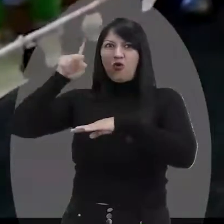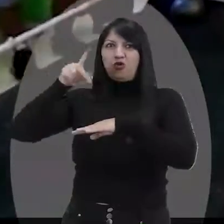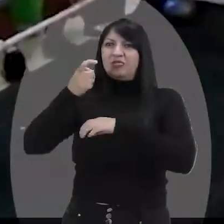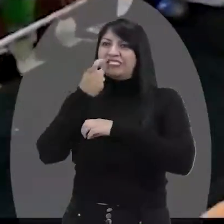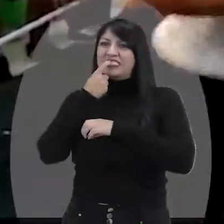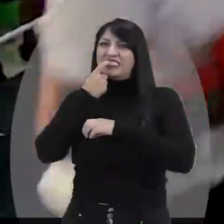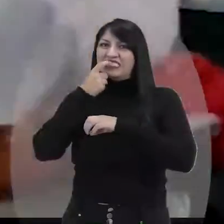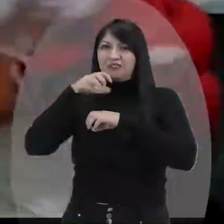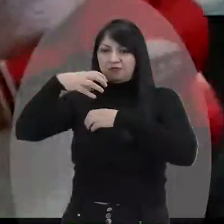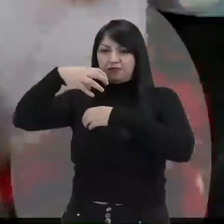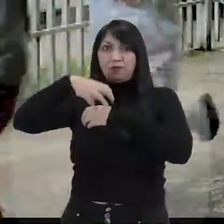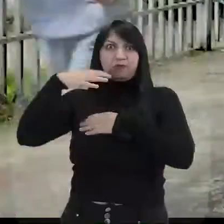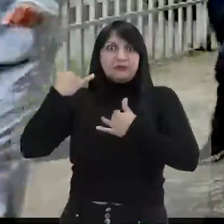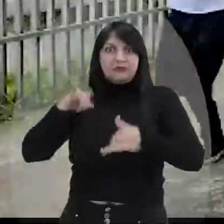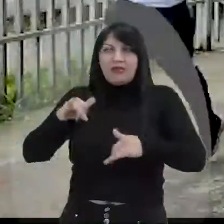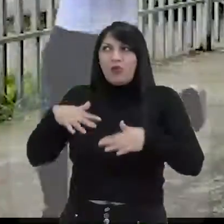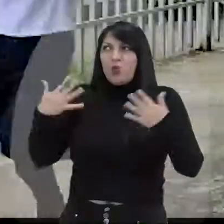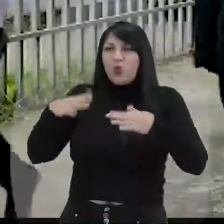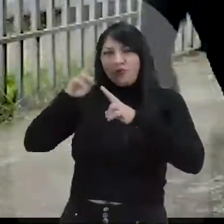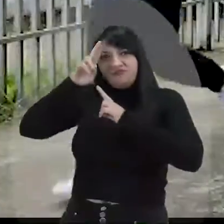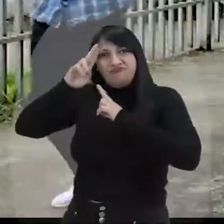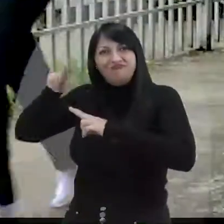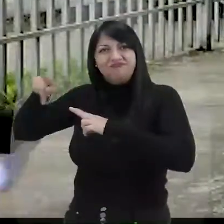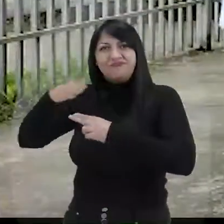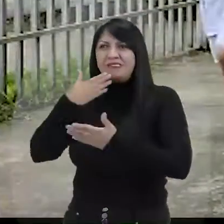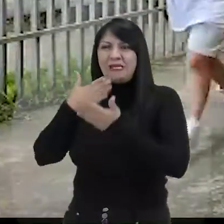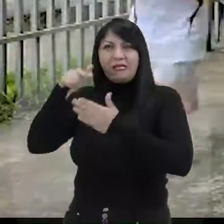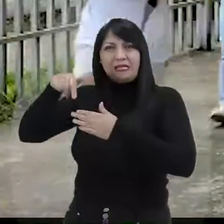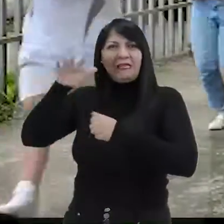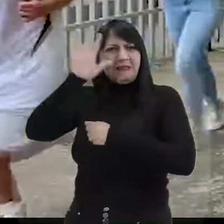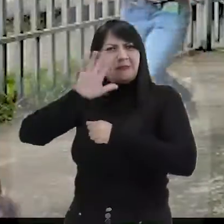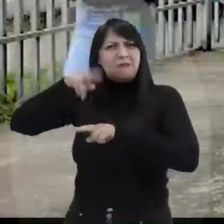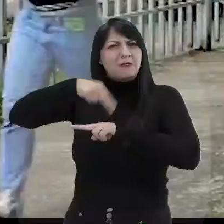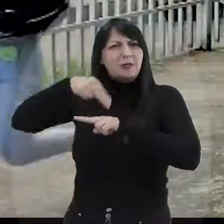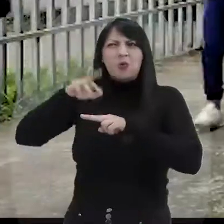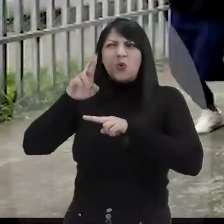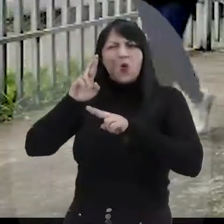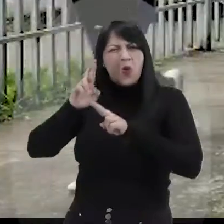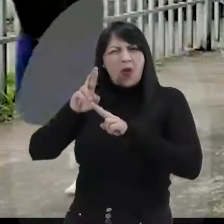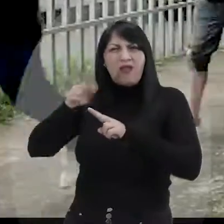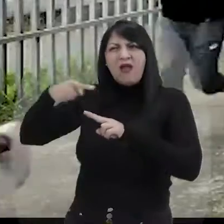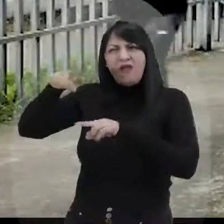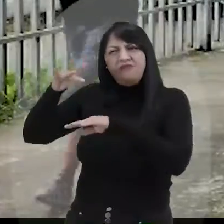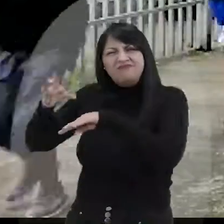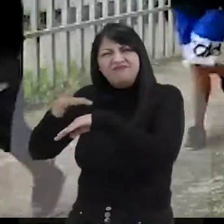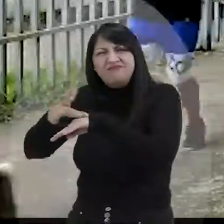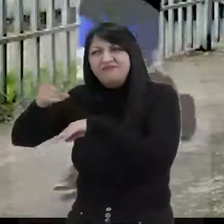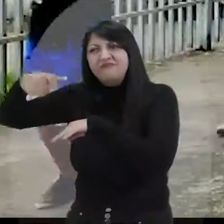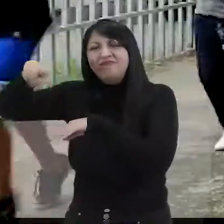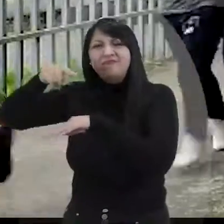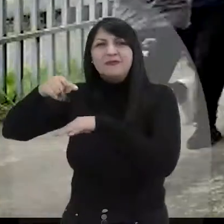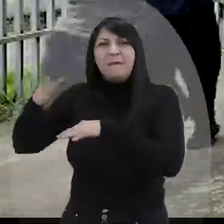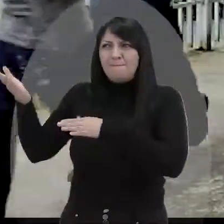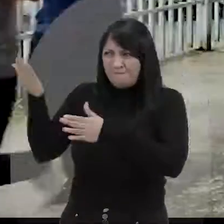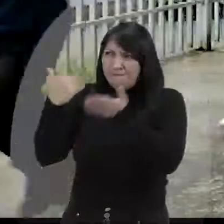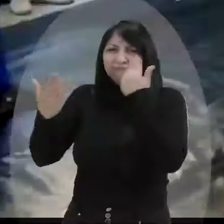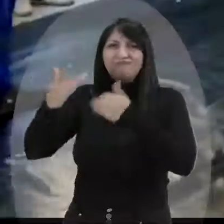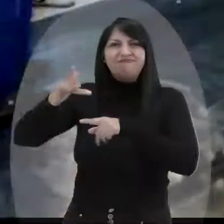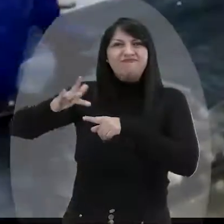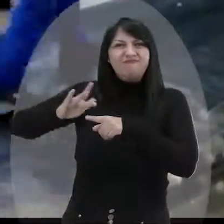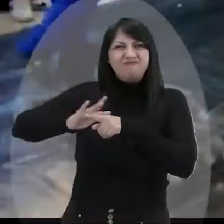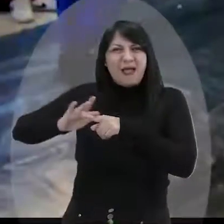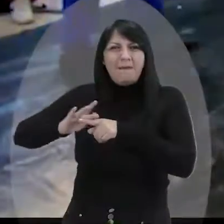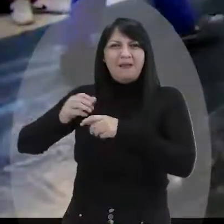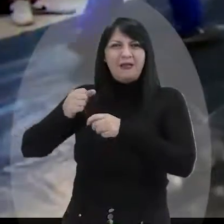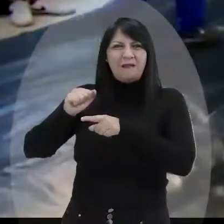una de plata y una de bronce, por lo cual mi proyecto es seguir fomentando el boxeo aquí en el departamento de Nariño